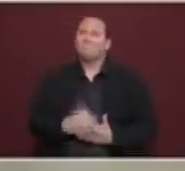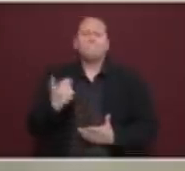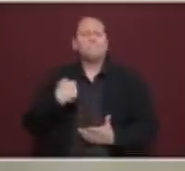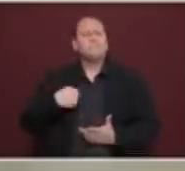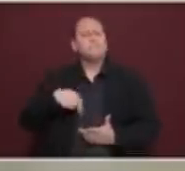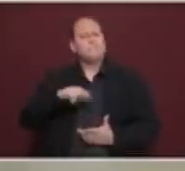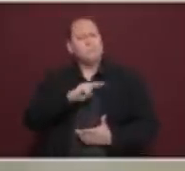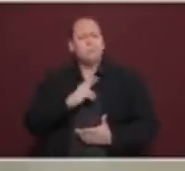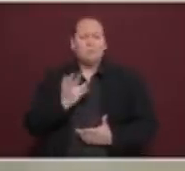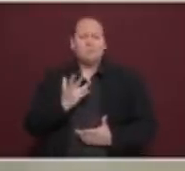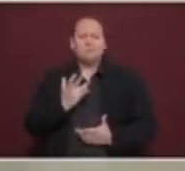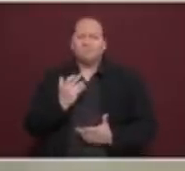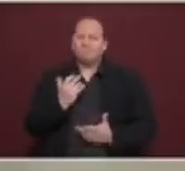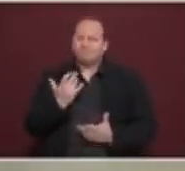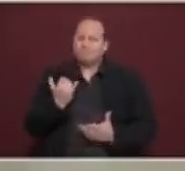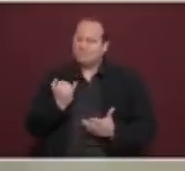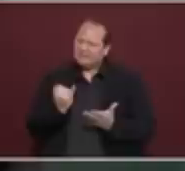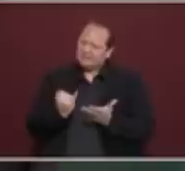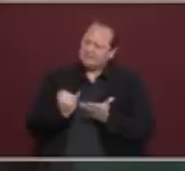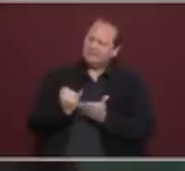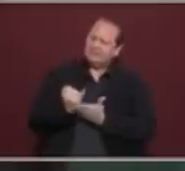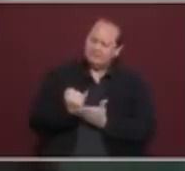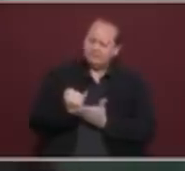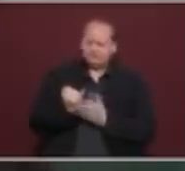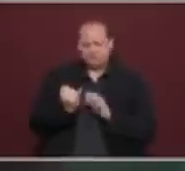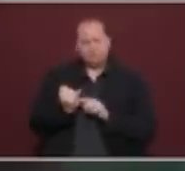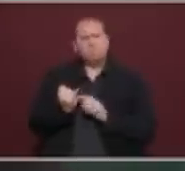decidir sobre él